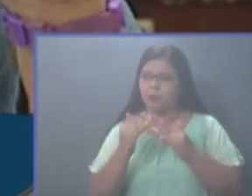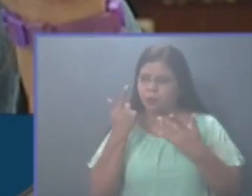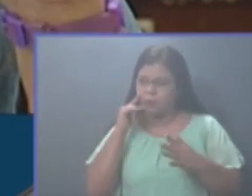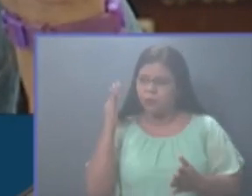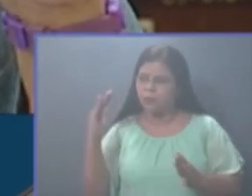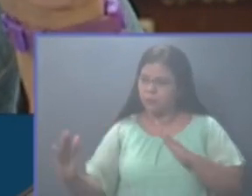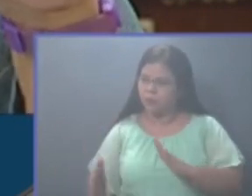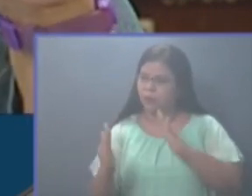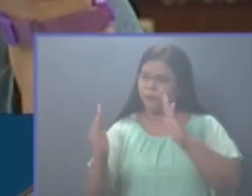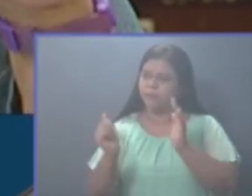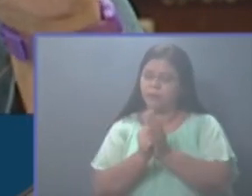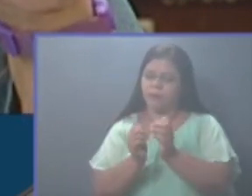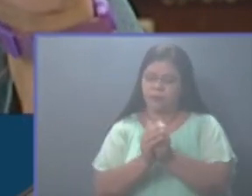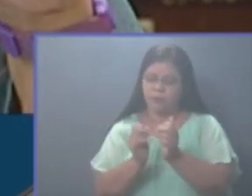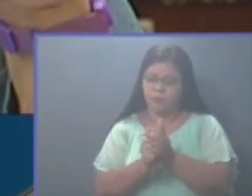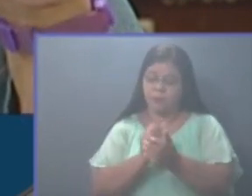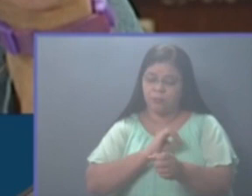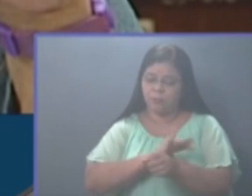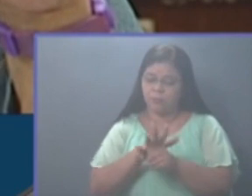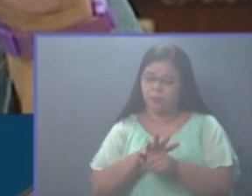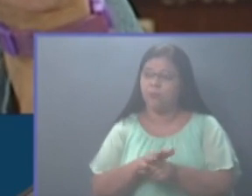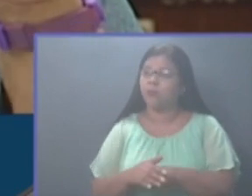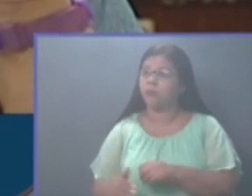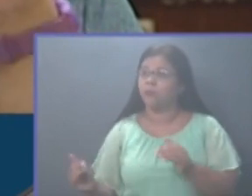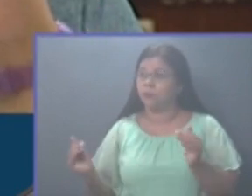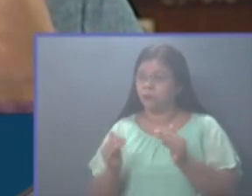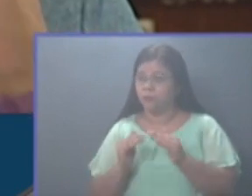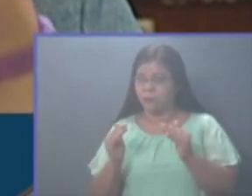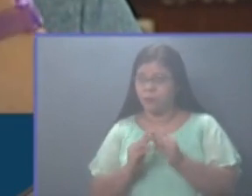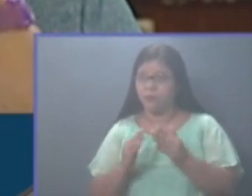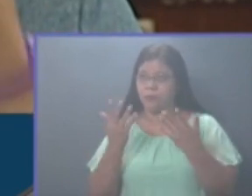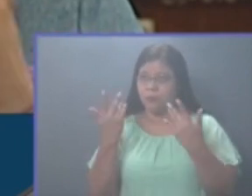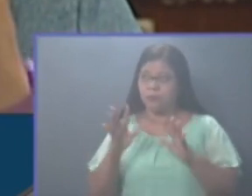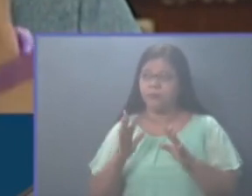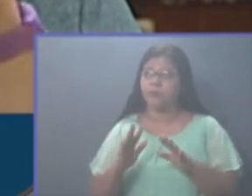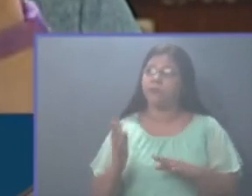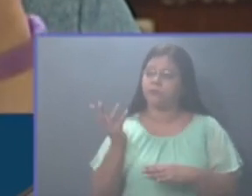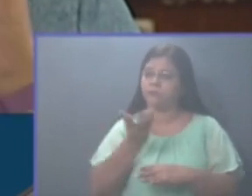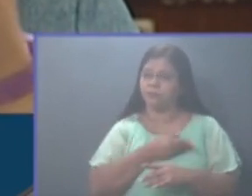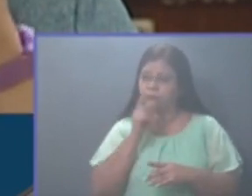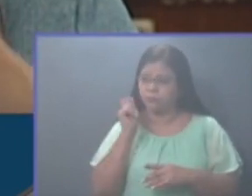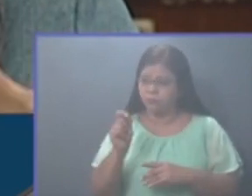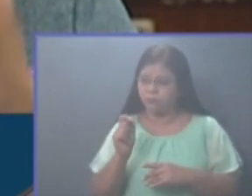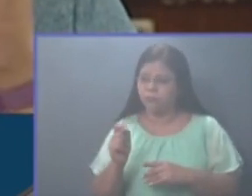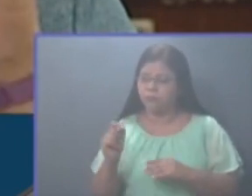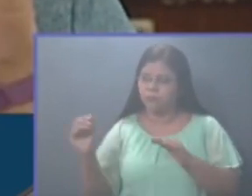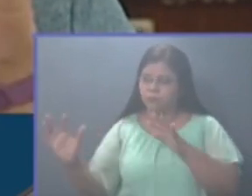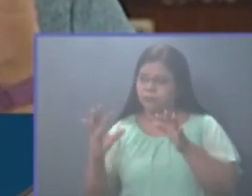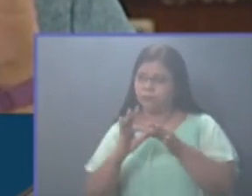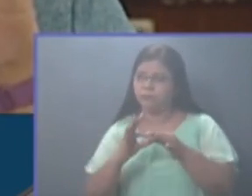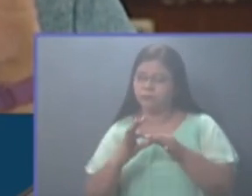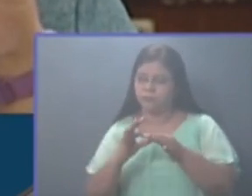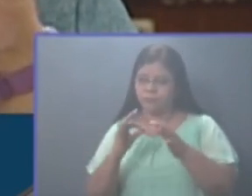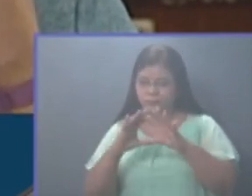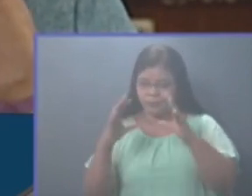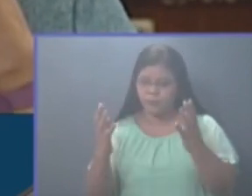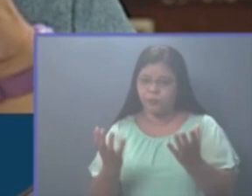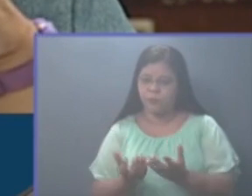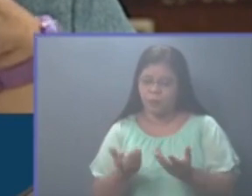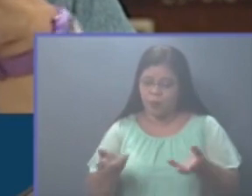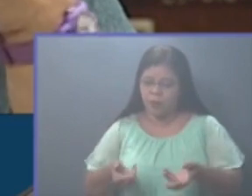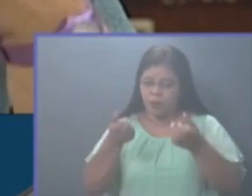pandemia, y también tenemos puntos en comunes para salvar al planeta